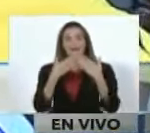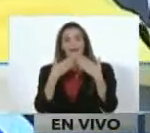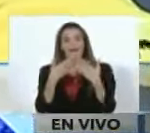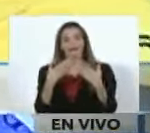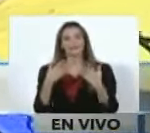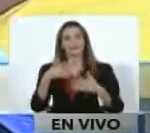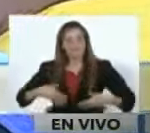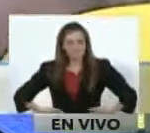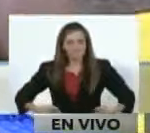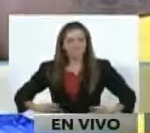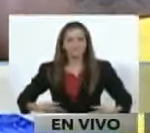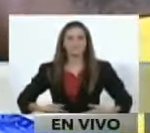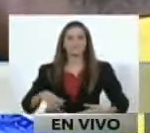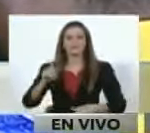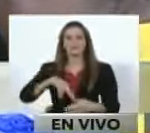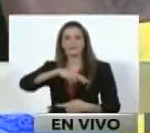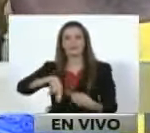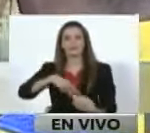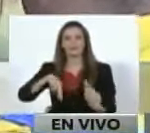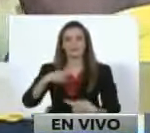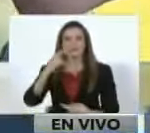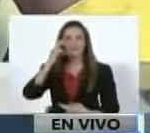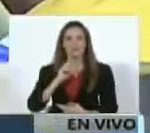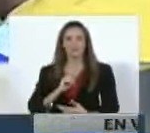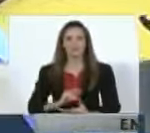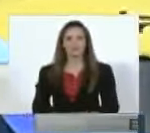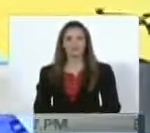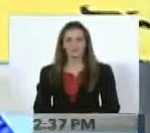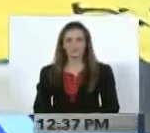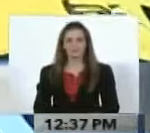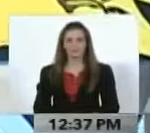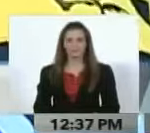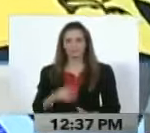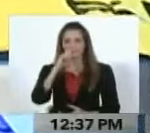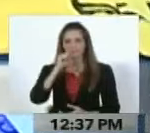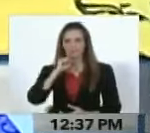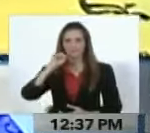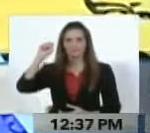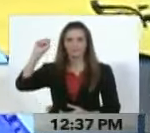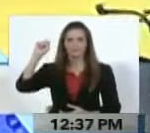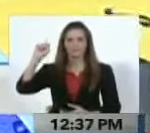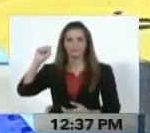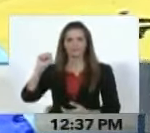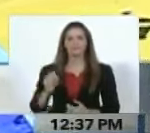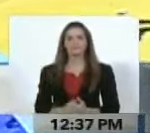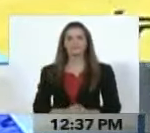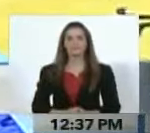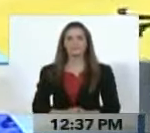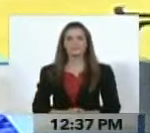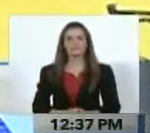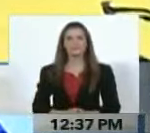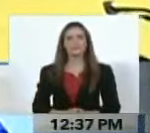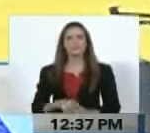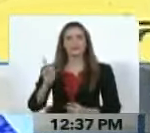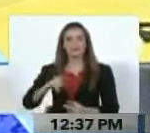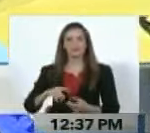a los esfuerzos de la Revolución Bolivariana. Nicolás Maduro Moros, primera